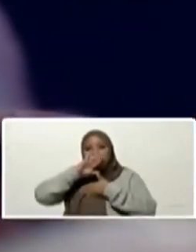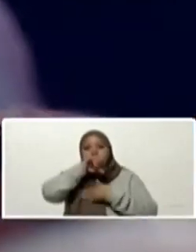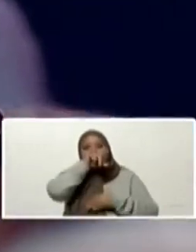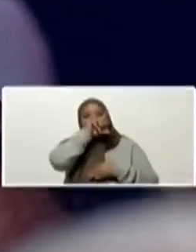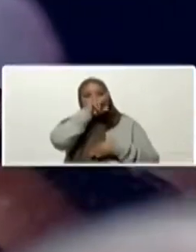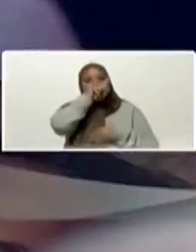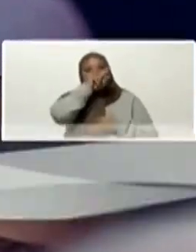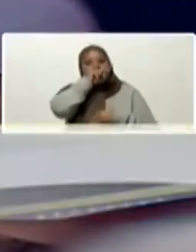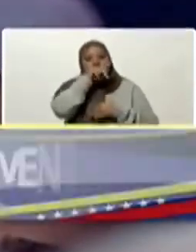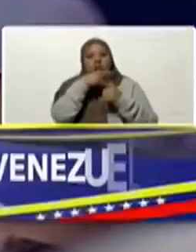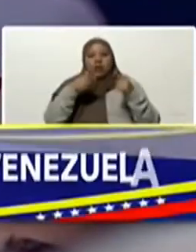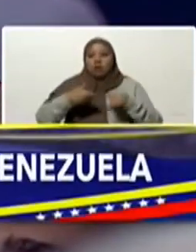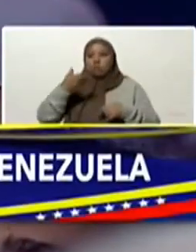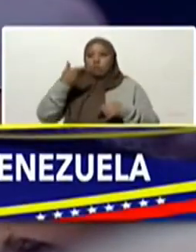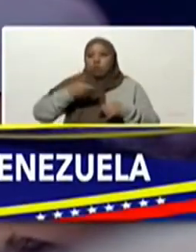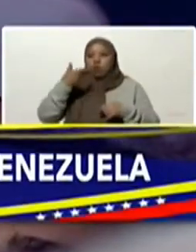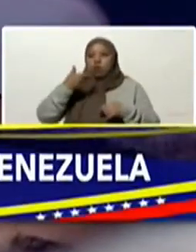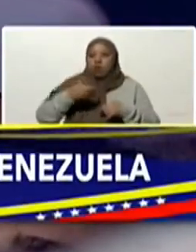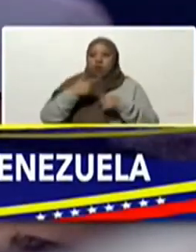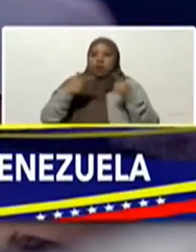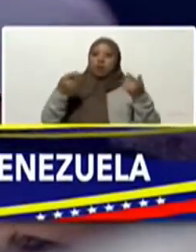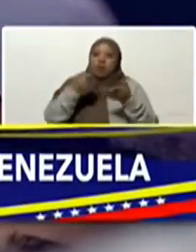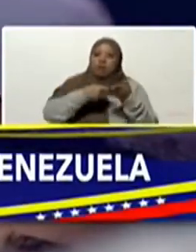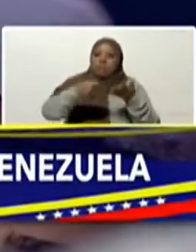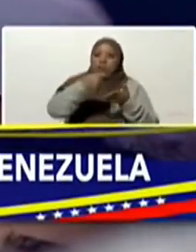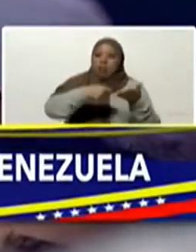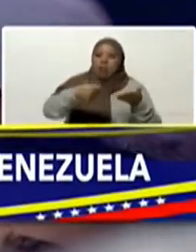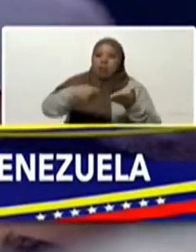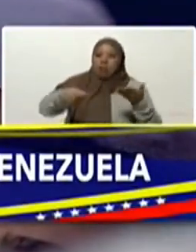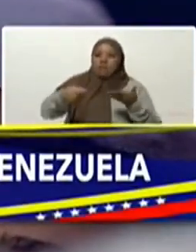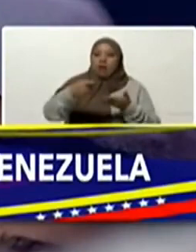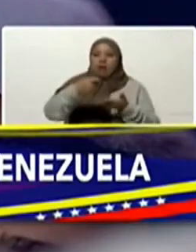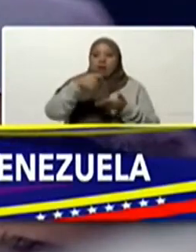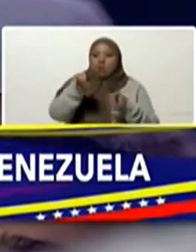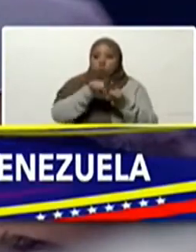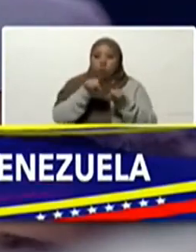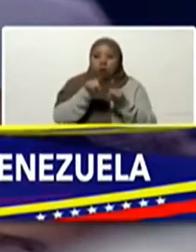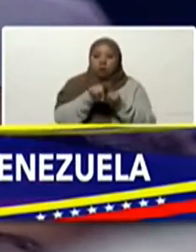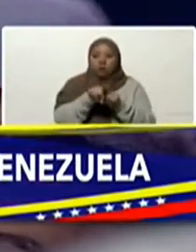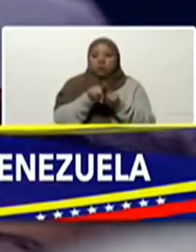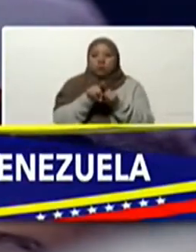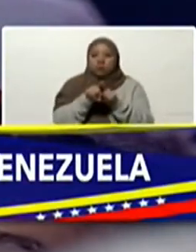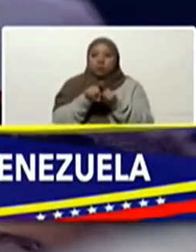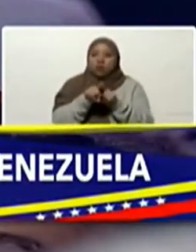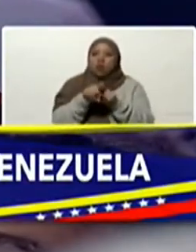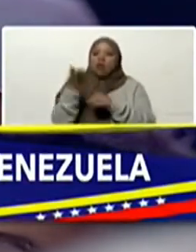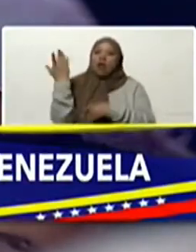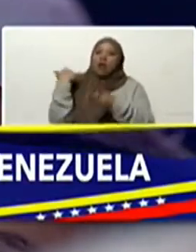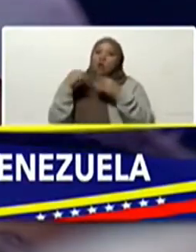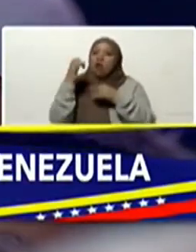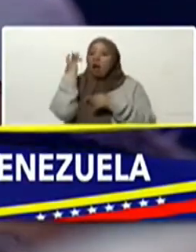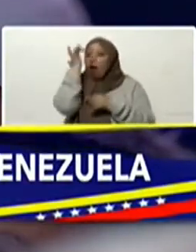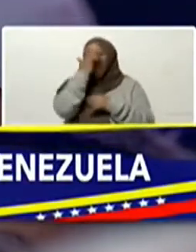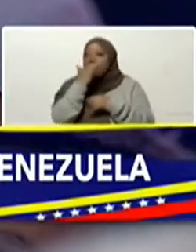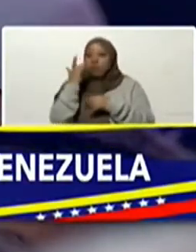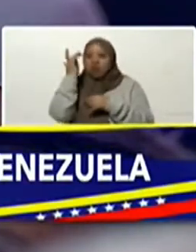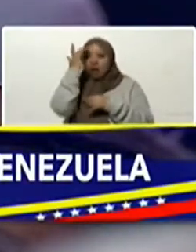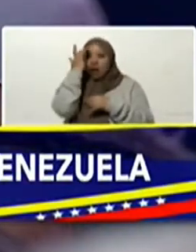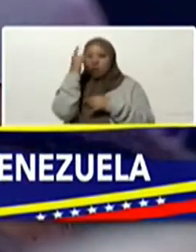tan importante como la palabra escrita. Decía un intelectual africano,